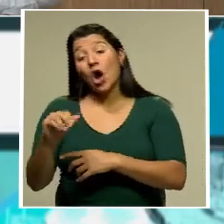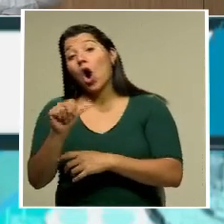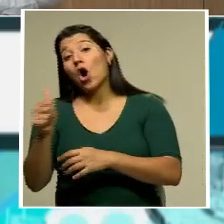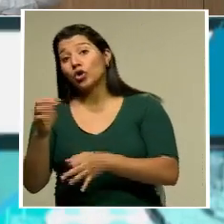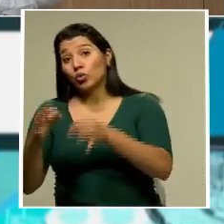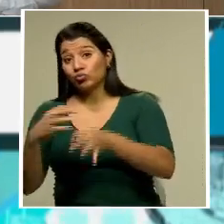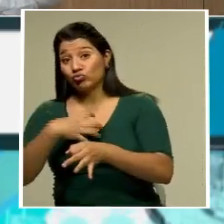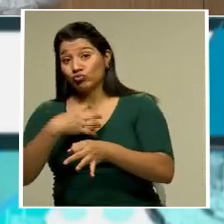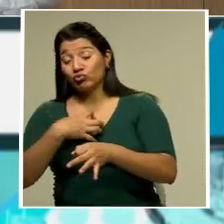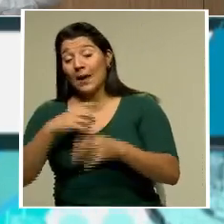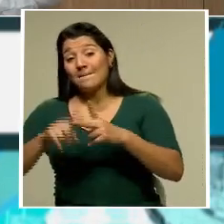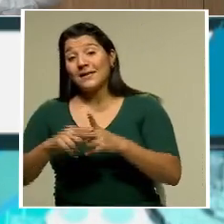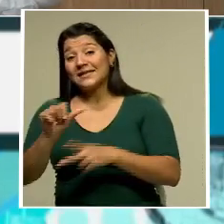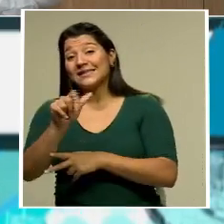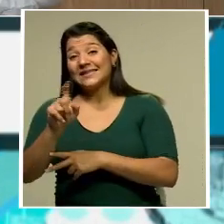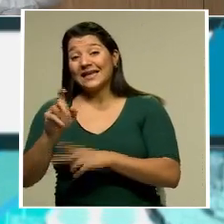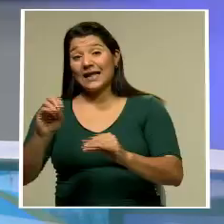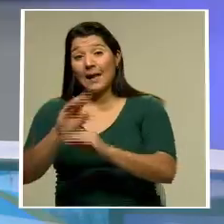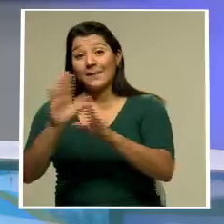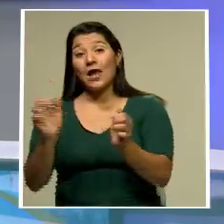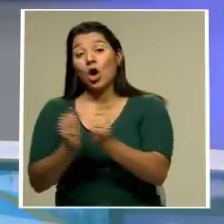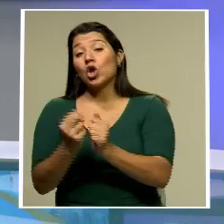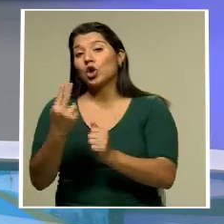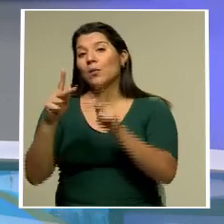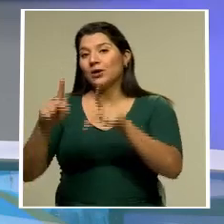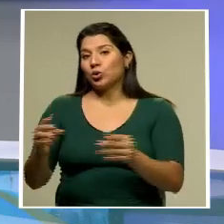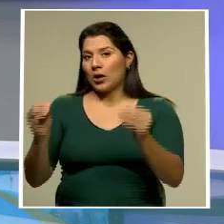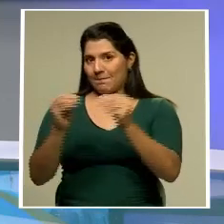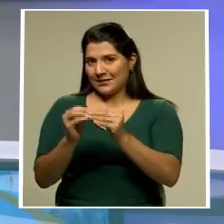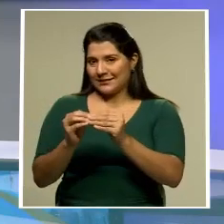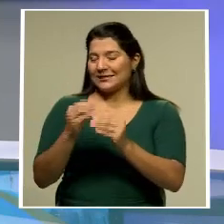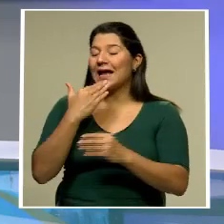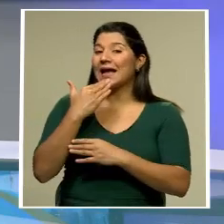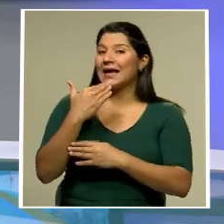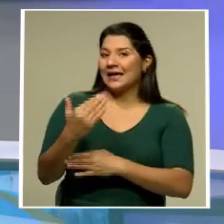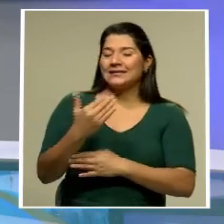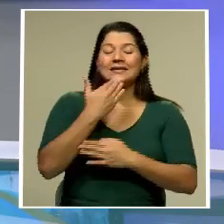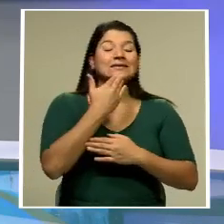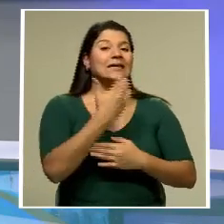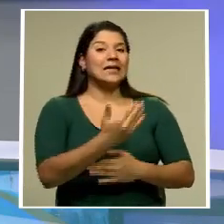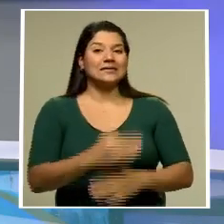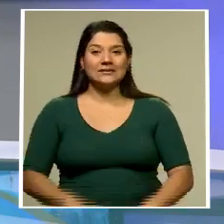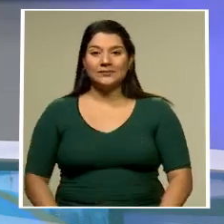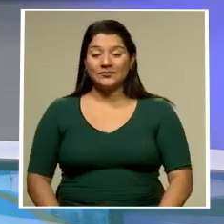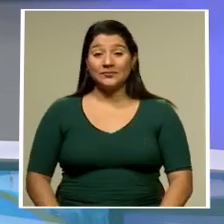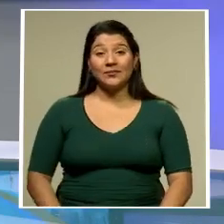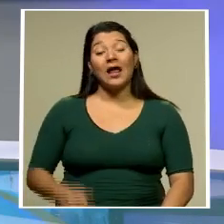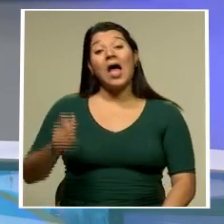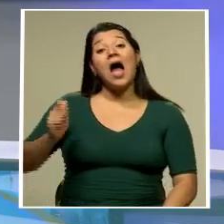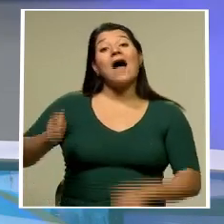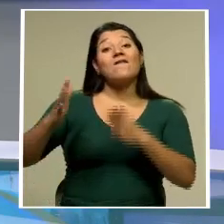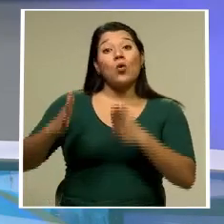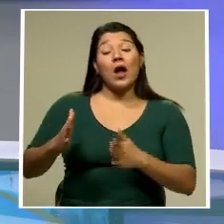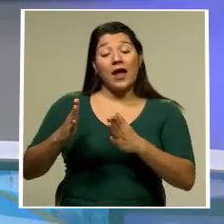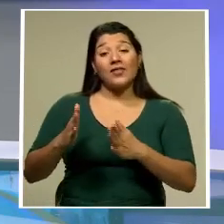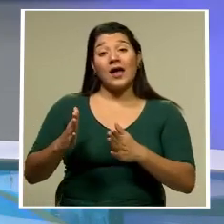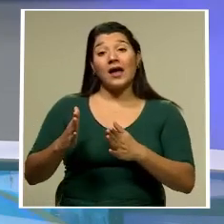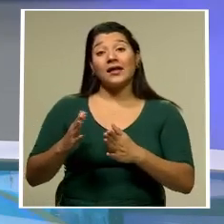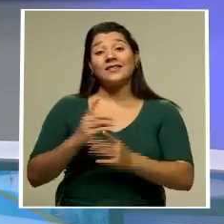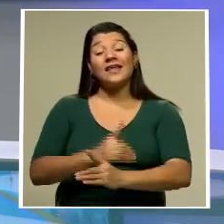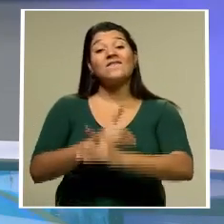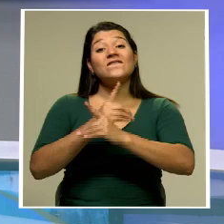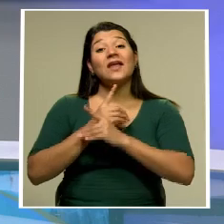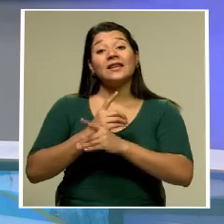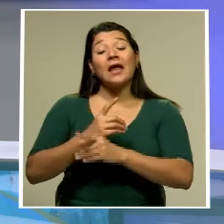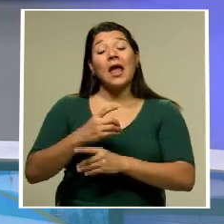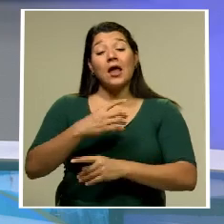noches. Gracias, Andrés Ortiz. La defensa de la empresaria Mélida Solís, propietaria de